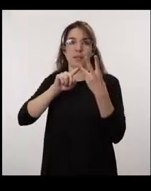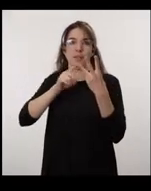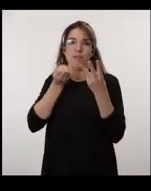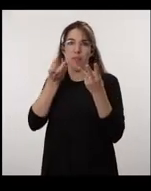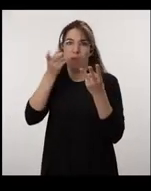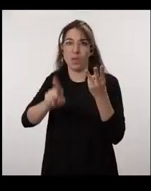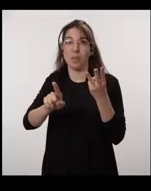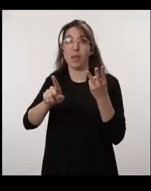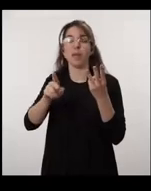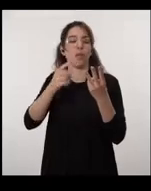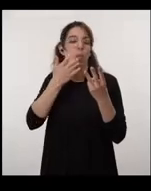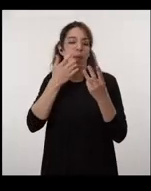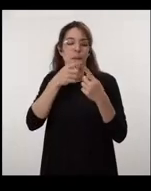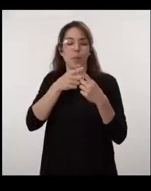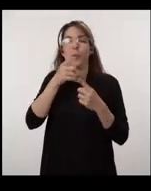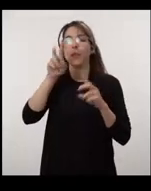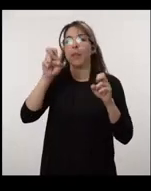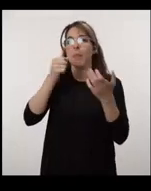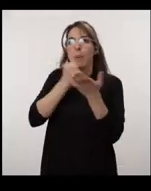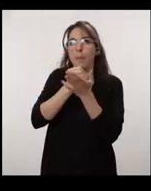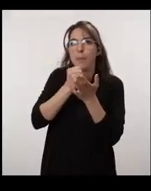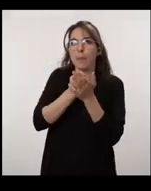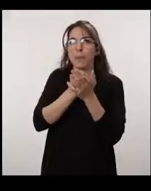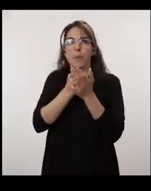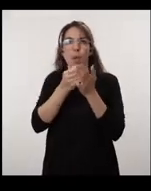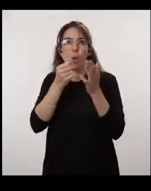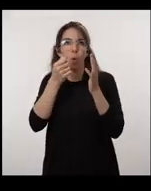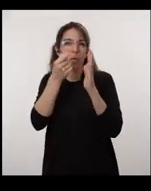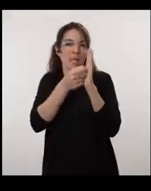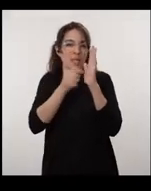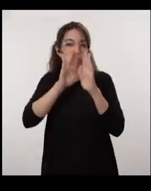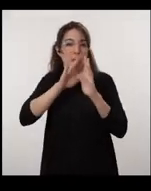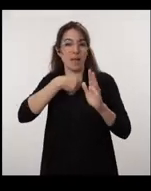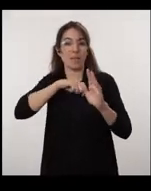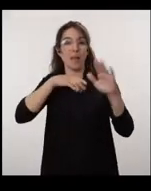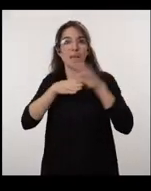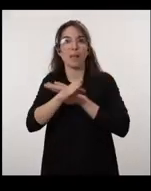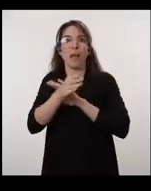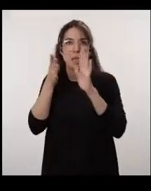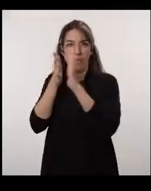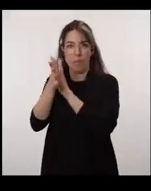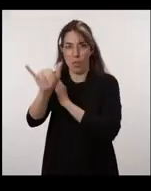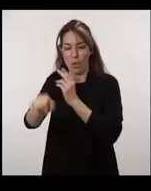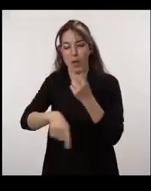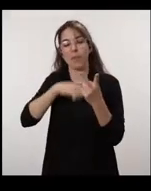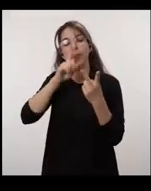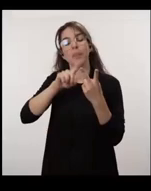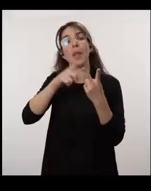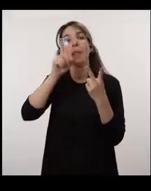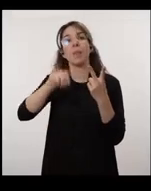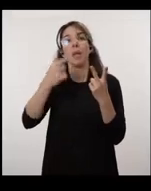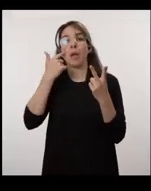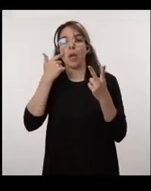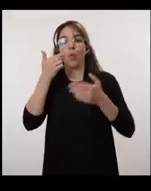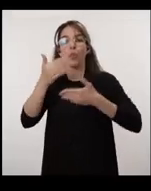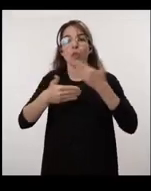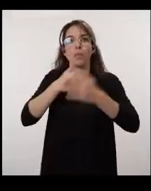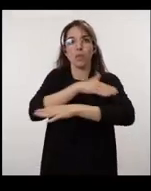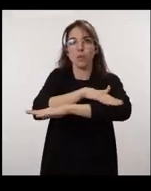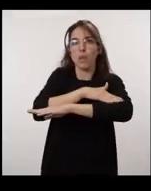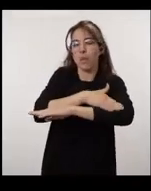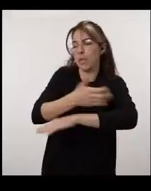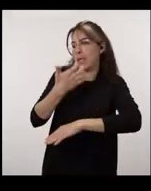trámites necesarios para los visados y los requisitos de entrada en españa en el segundo momento además de información de procedimientos administrativos